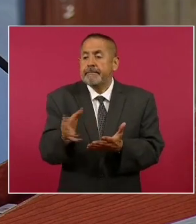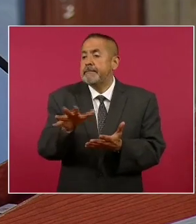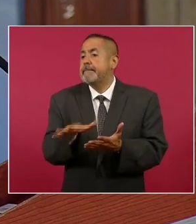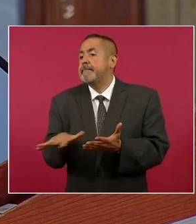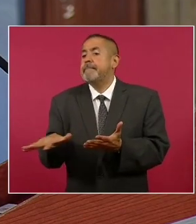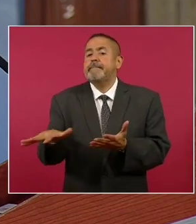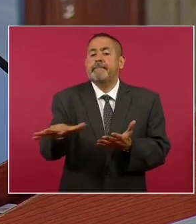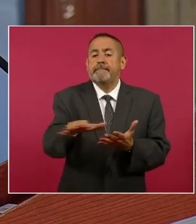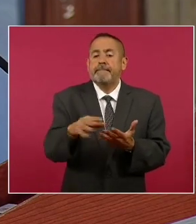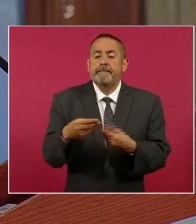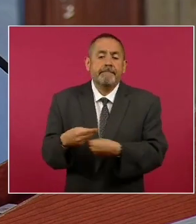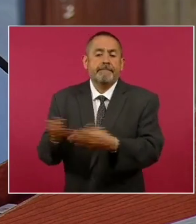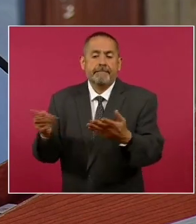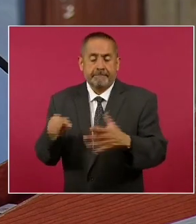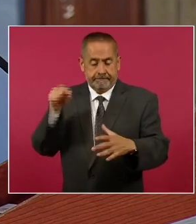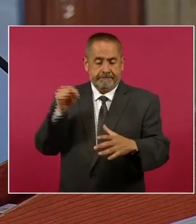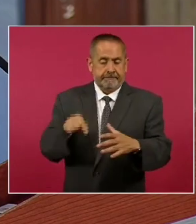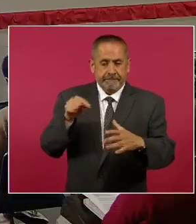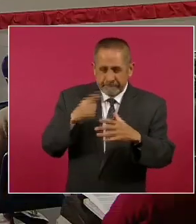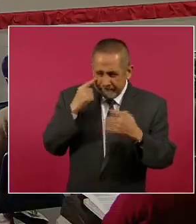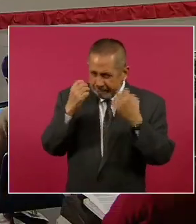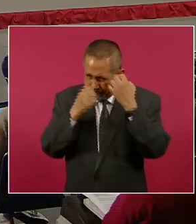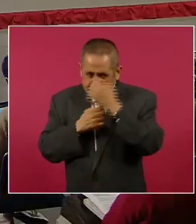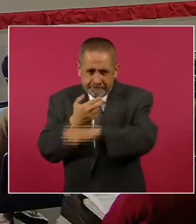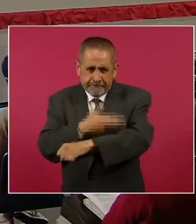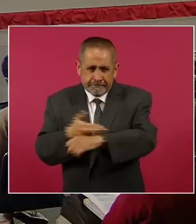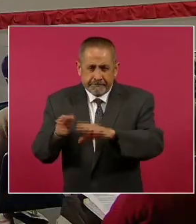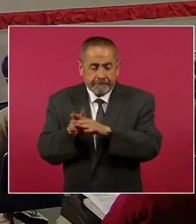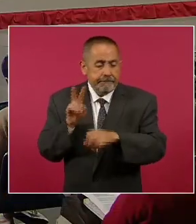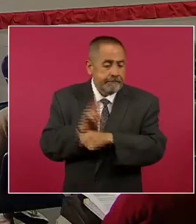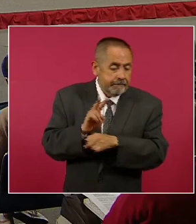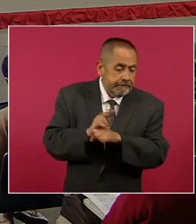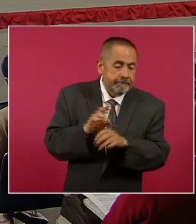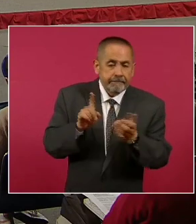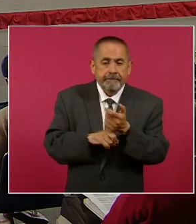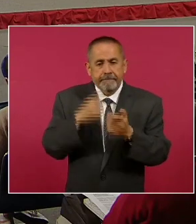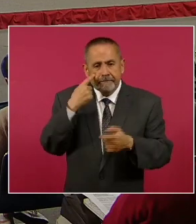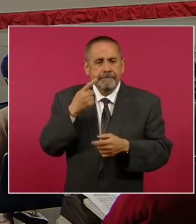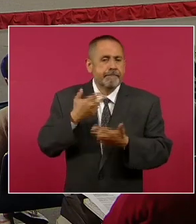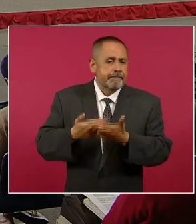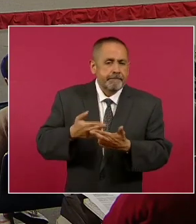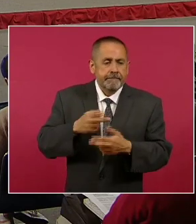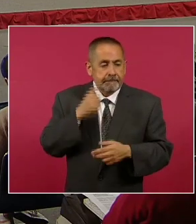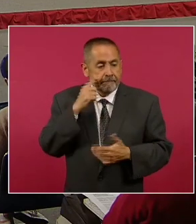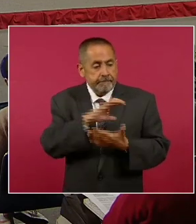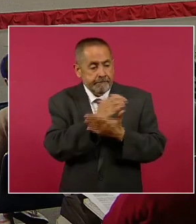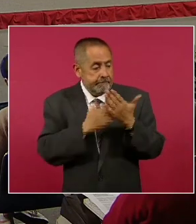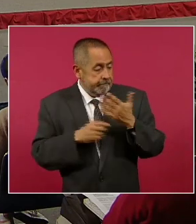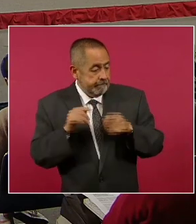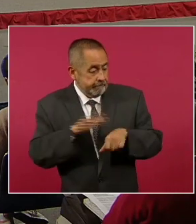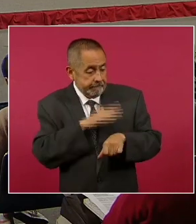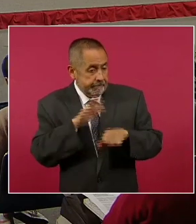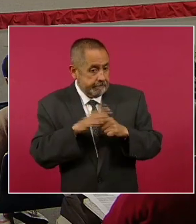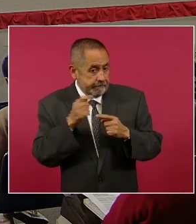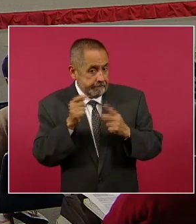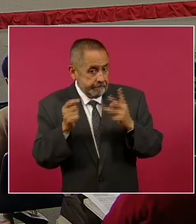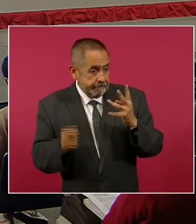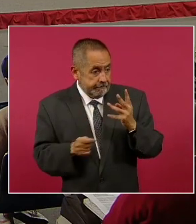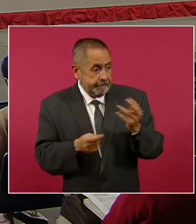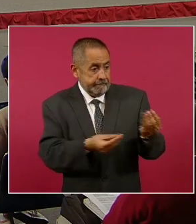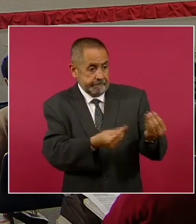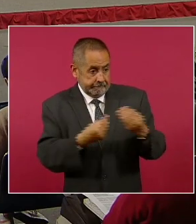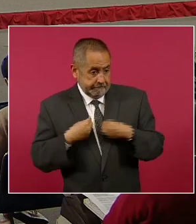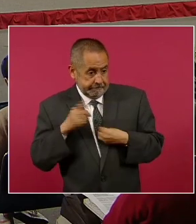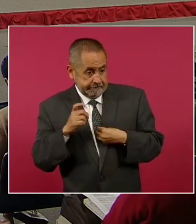los criterios, normas técnicas de contrato y supervisión, que el mantenimiento y conservación y prestación del servicio se realice con eficiencia y